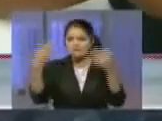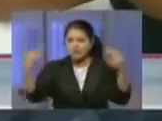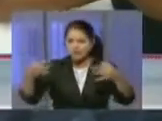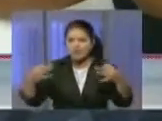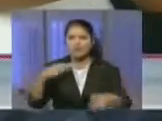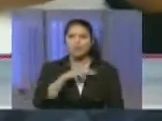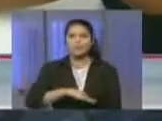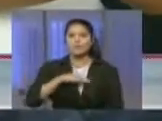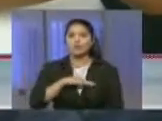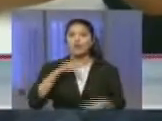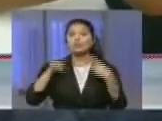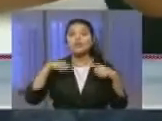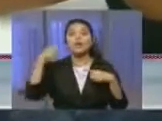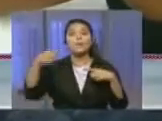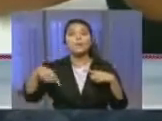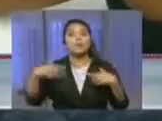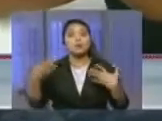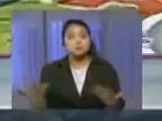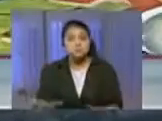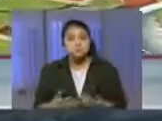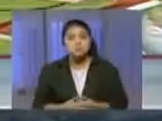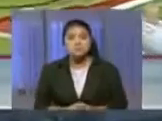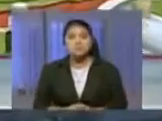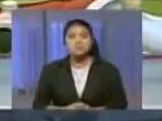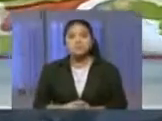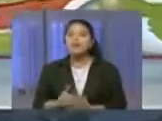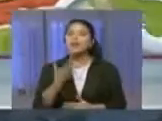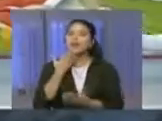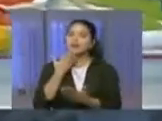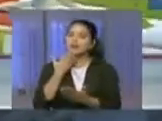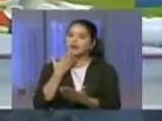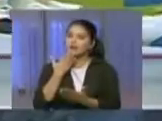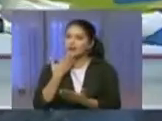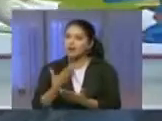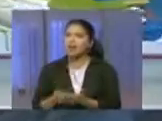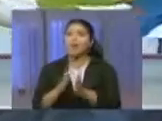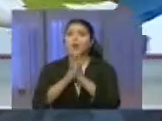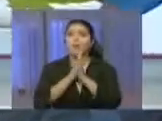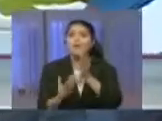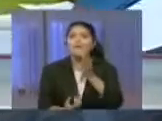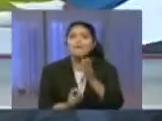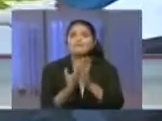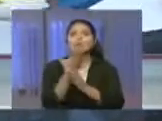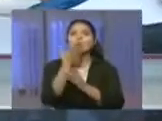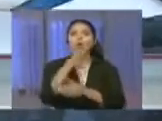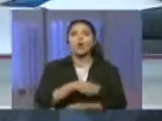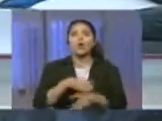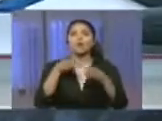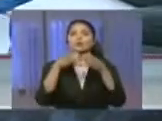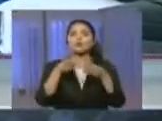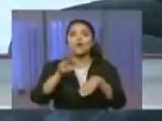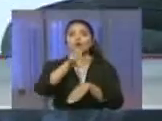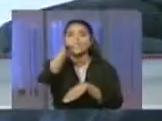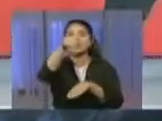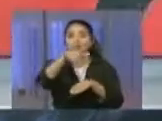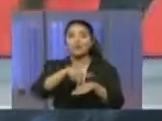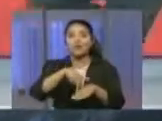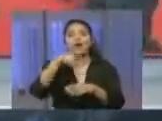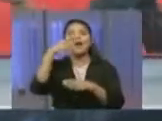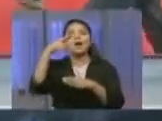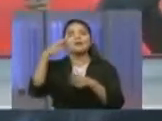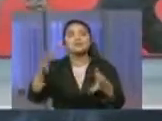luego de esto presidente le pedimos que se cree el Consejo Nacional de